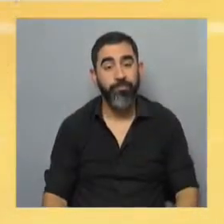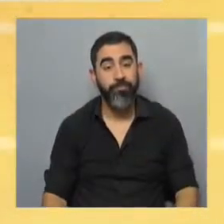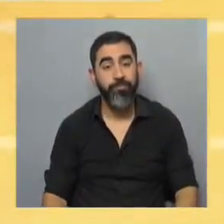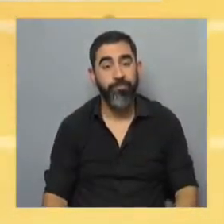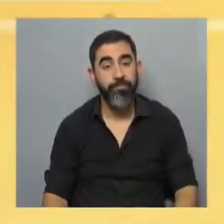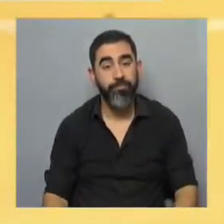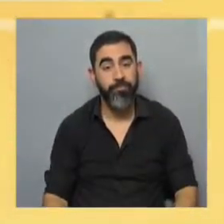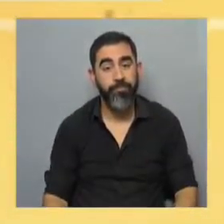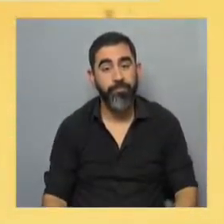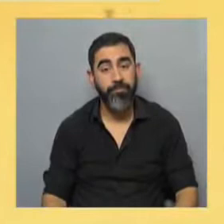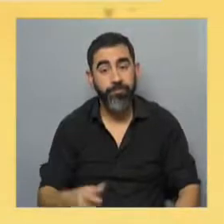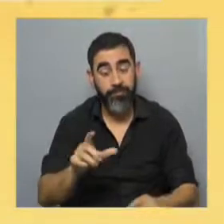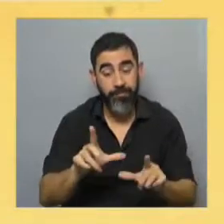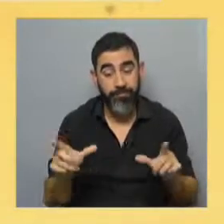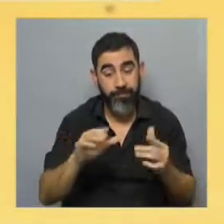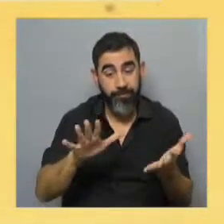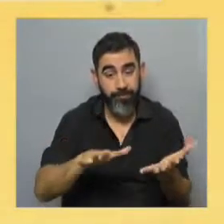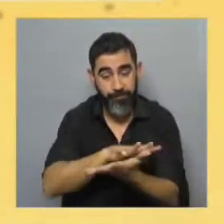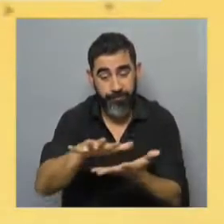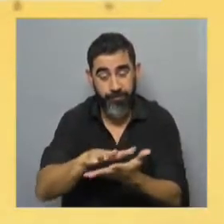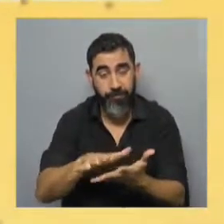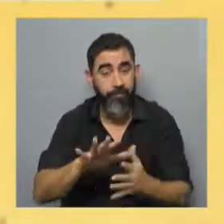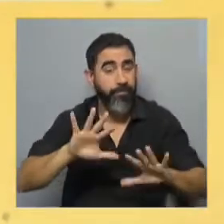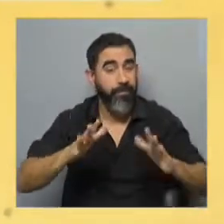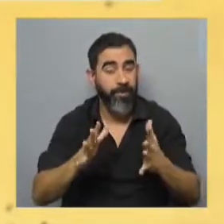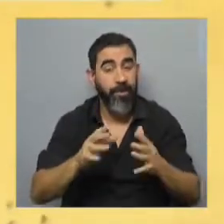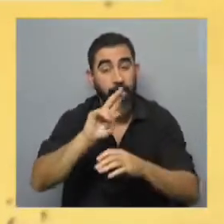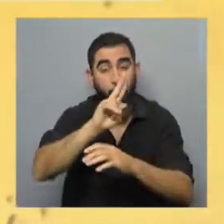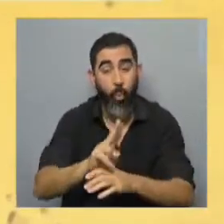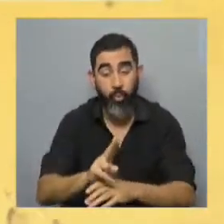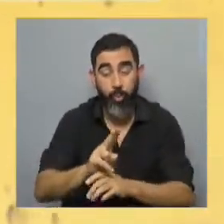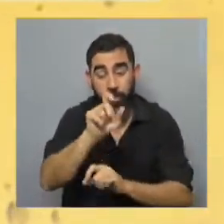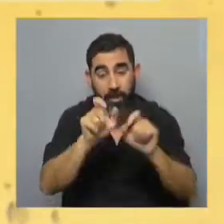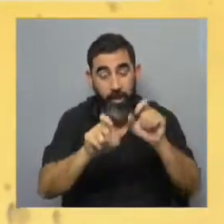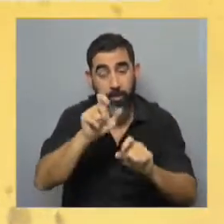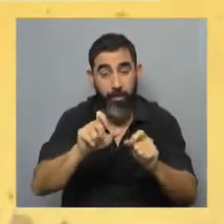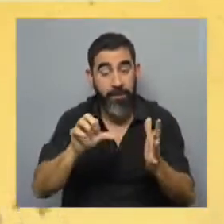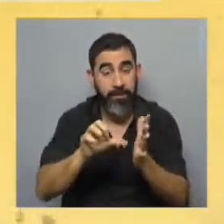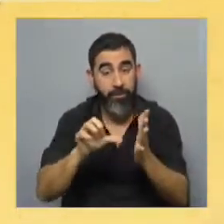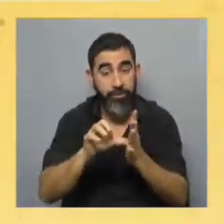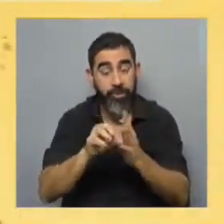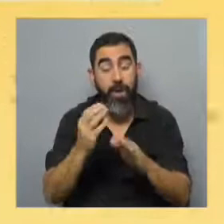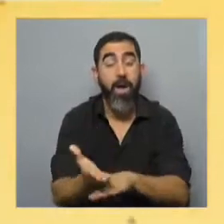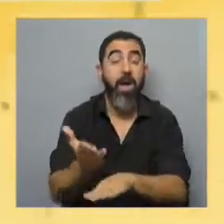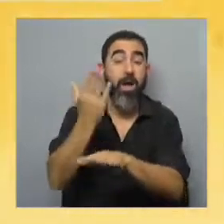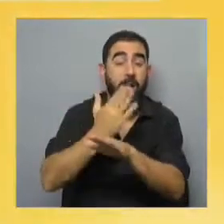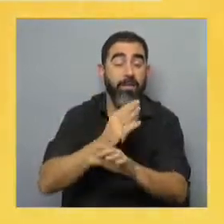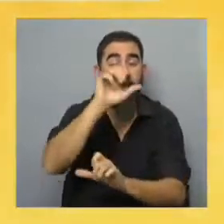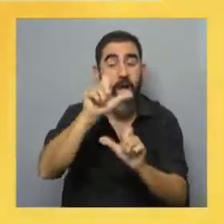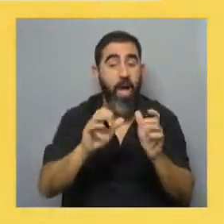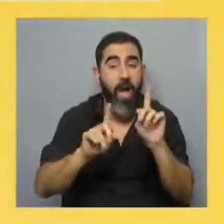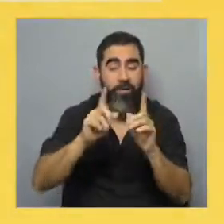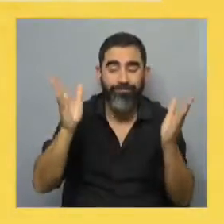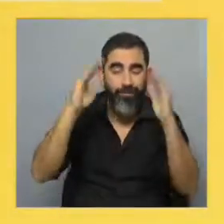el cierre de ese ciclo, digamos, lo que pasa es que los usos que la sociedad hacía de esos ecosistemas muchas veces ya no son posibles de